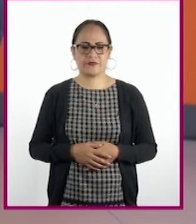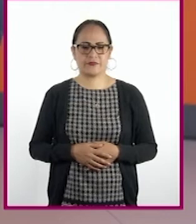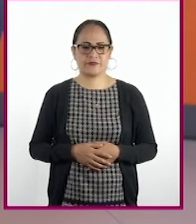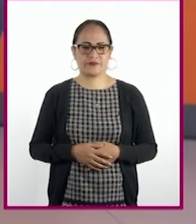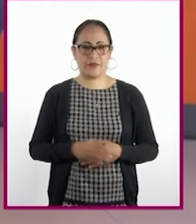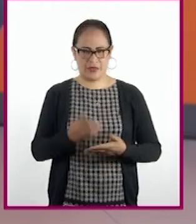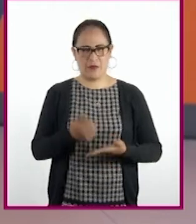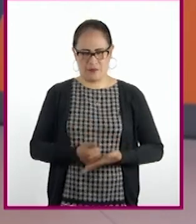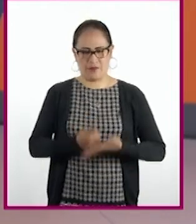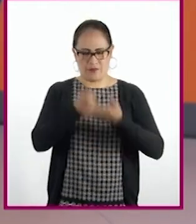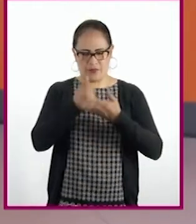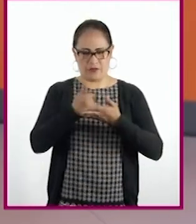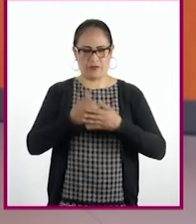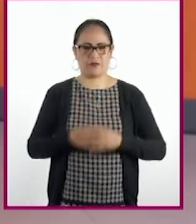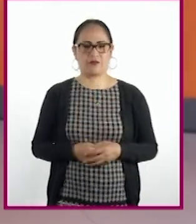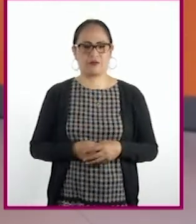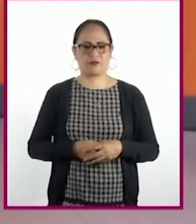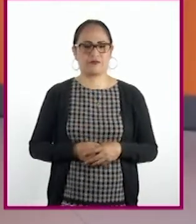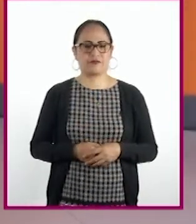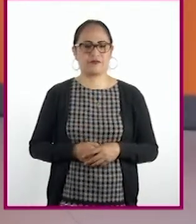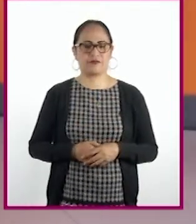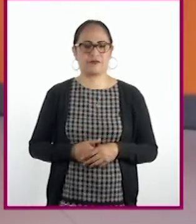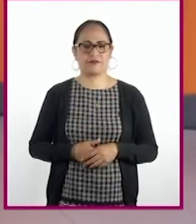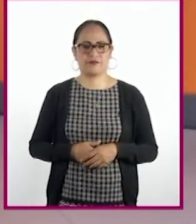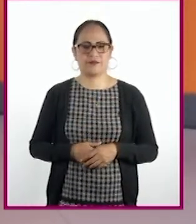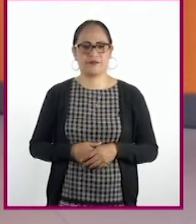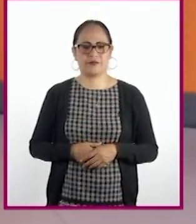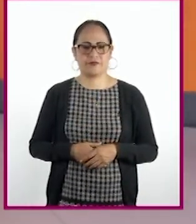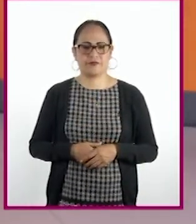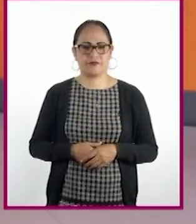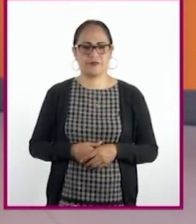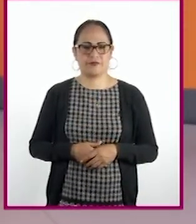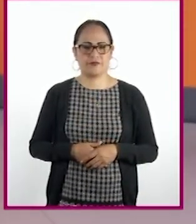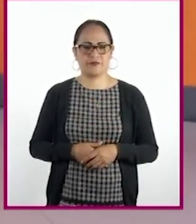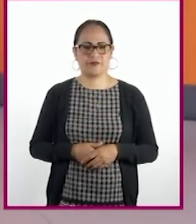Uh-huh. ¿Me ayudas? ¿Tratando? Esto.